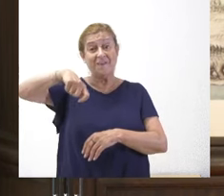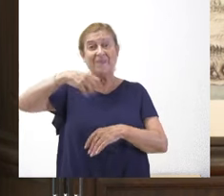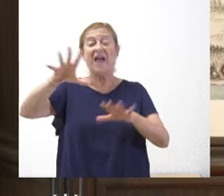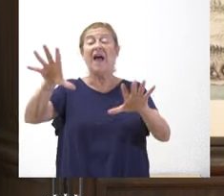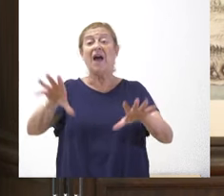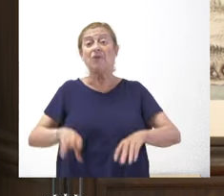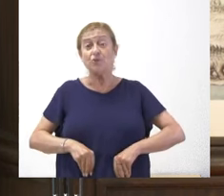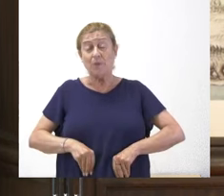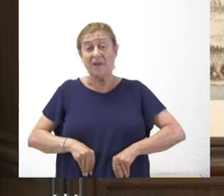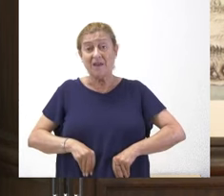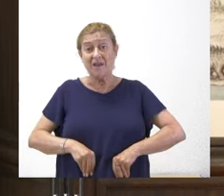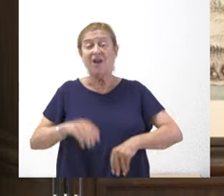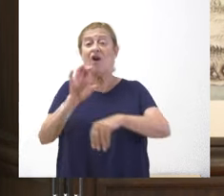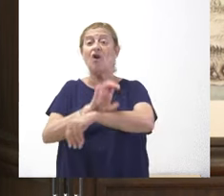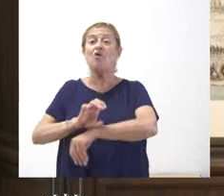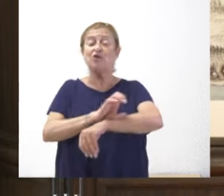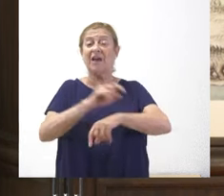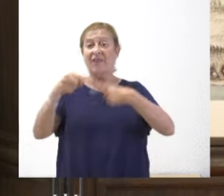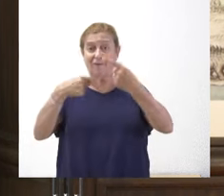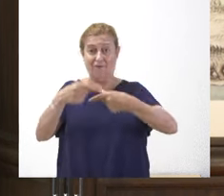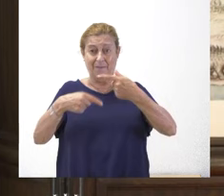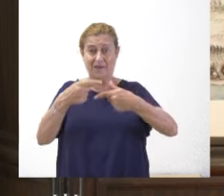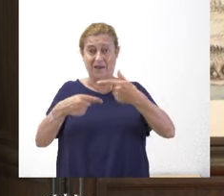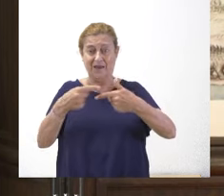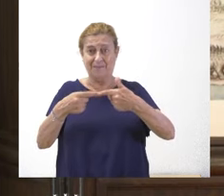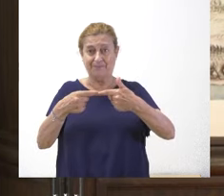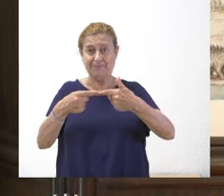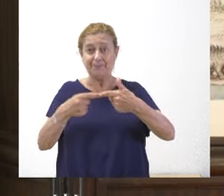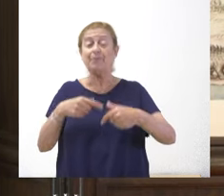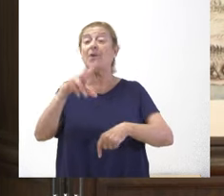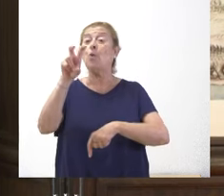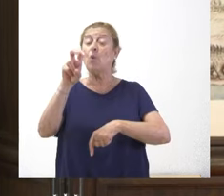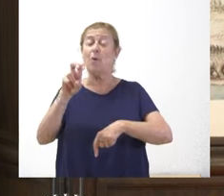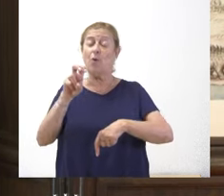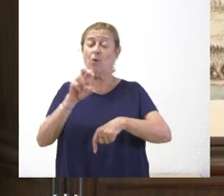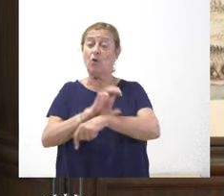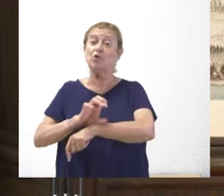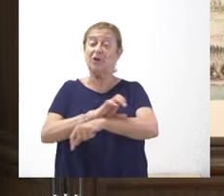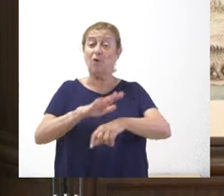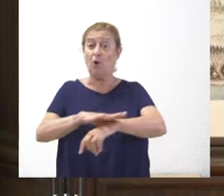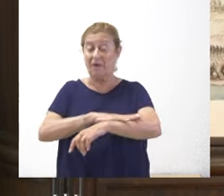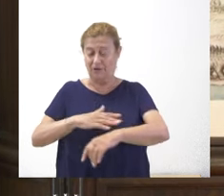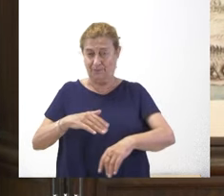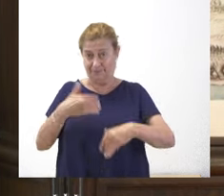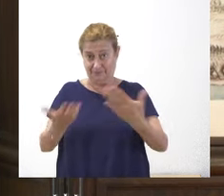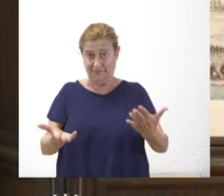asumirá la consejera de familia el nuevo consejo de gobierno es el siguiente